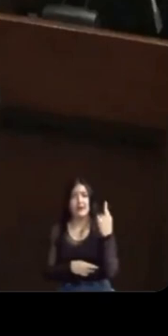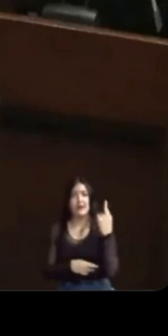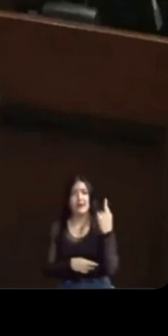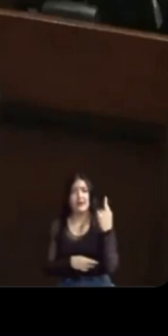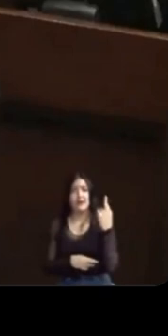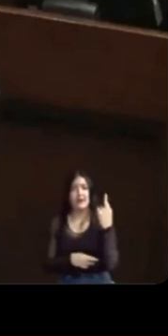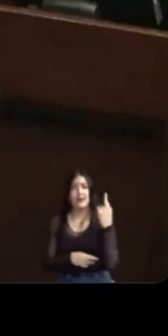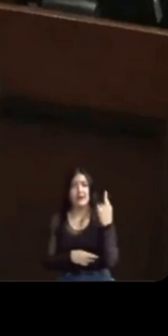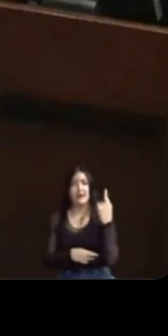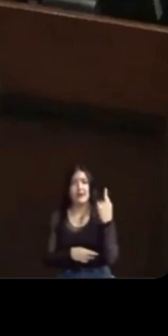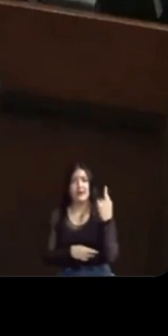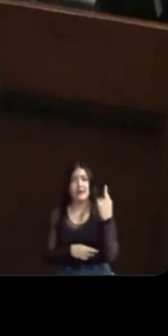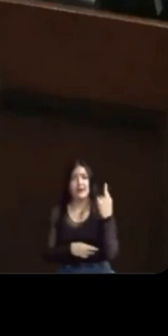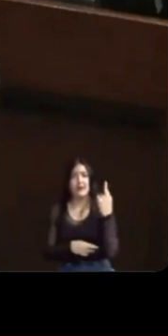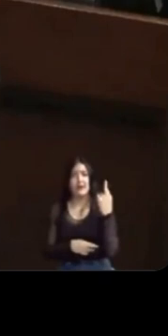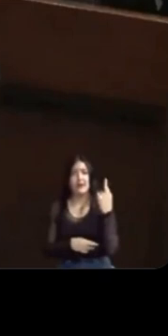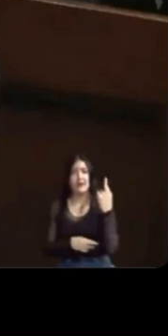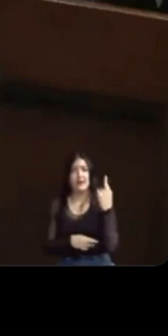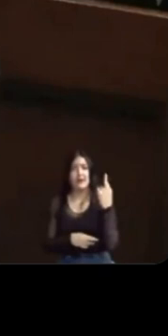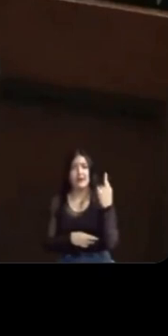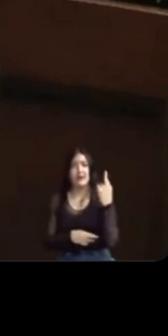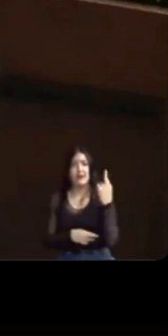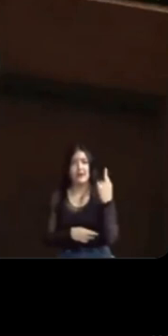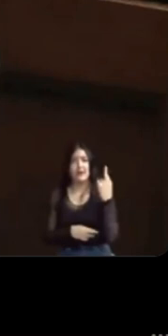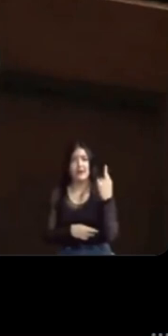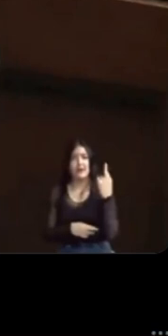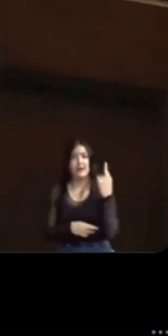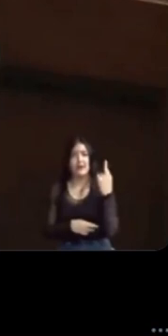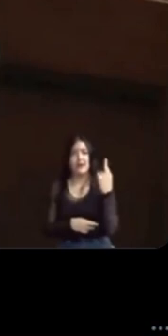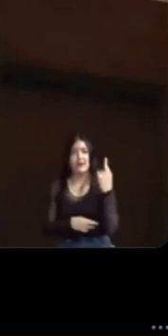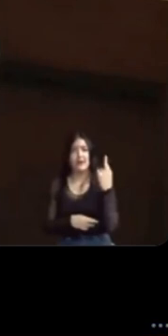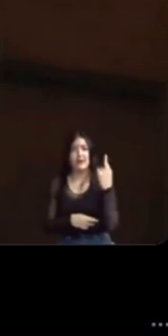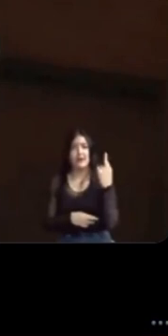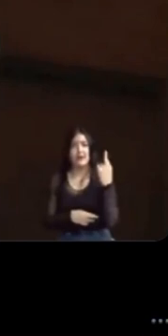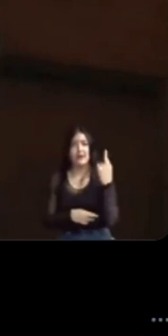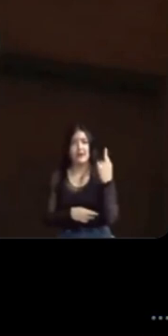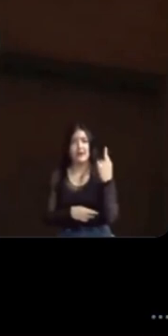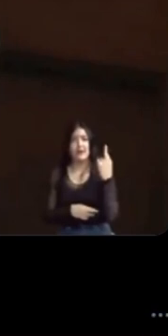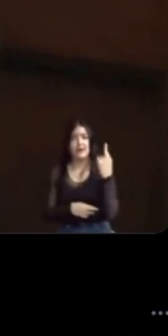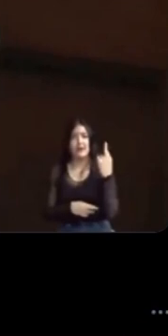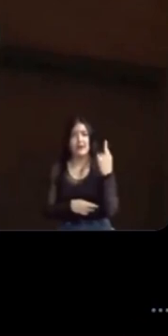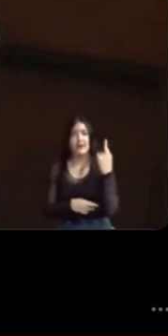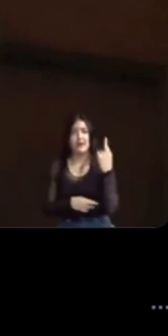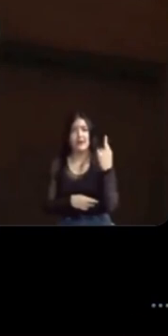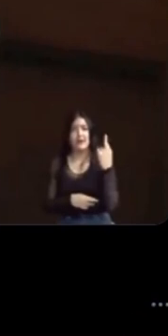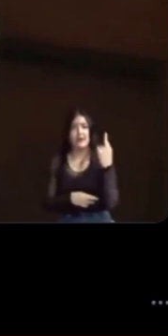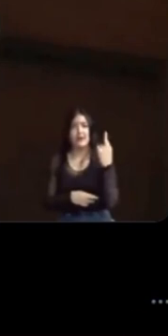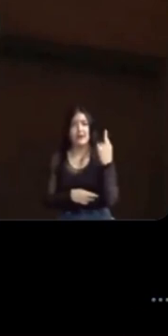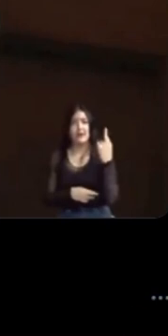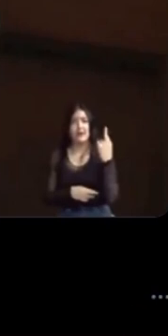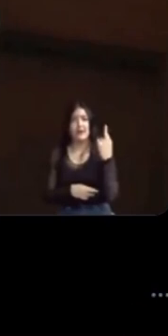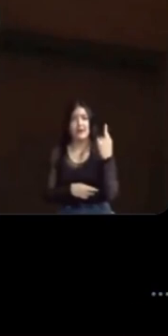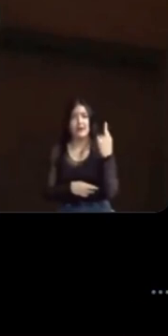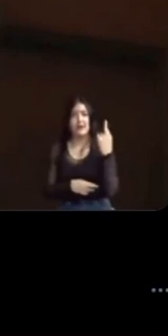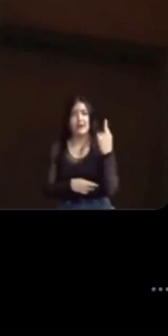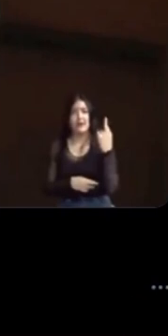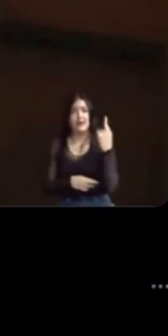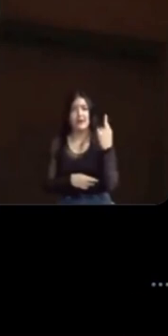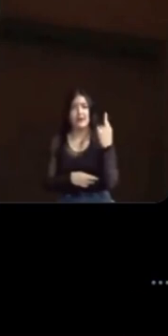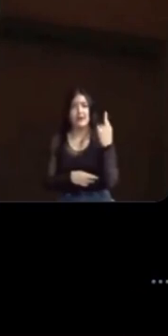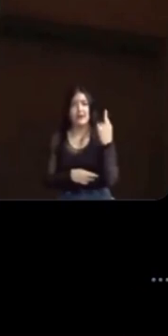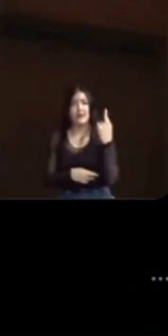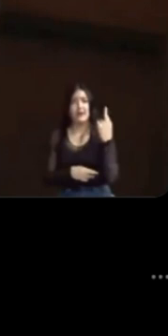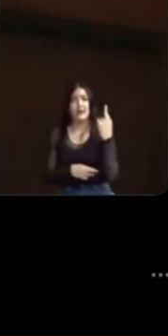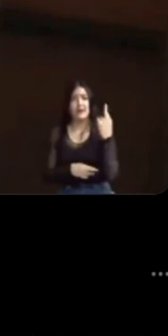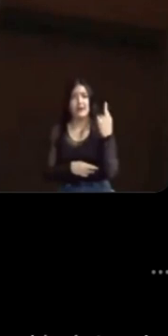de kafires, aviones que tiene hoy el ejército colombiano, que se compraron en los años 90 y